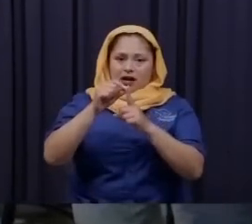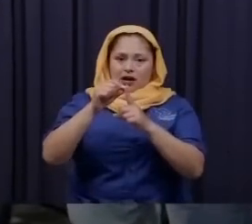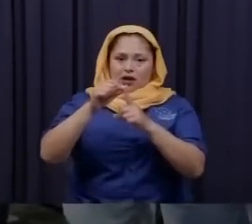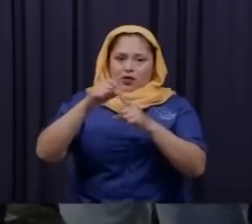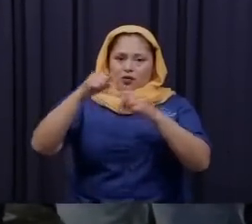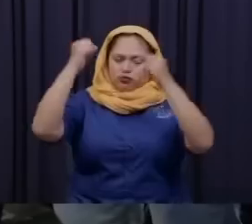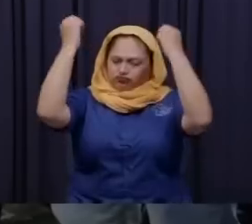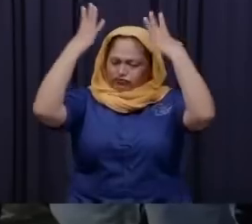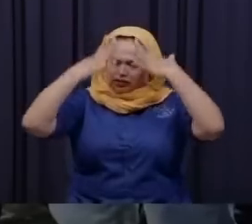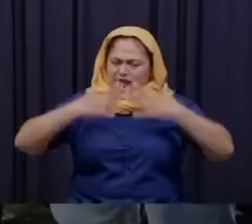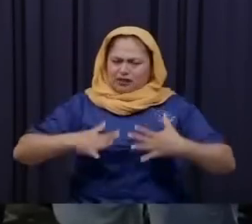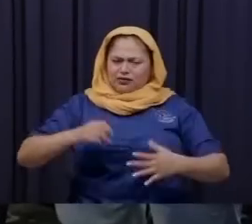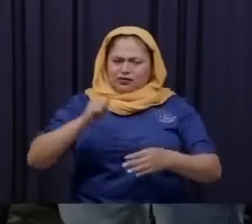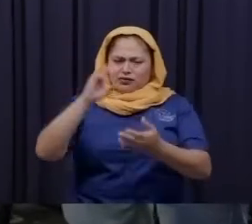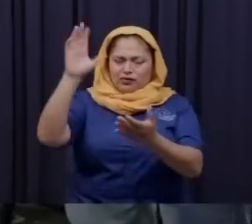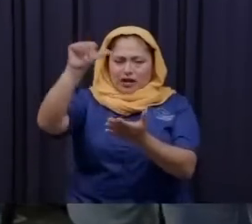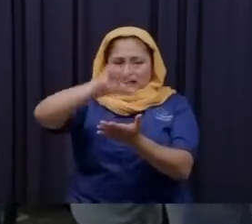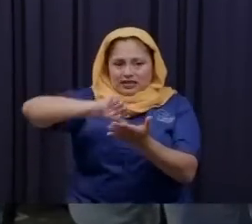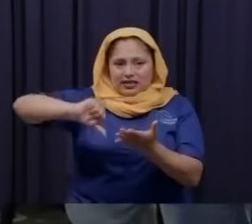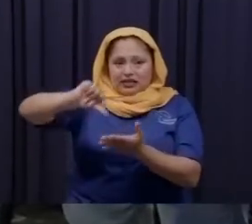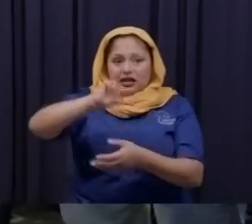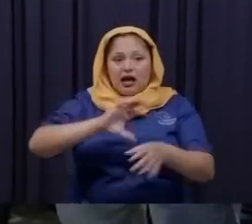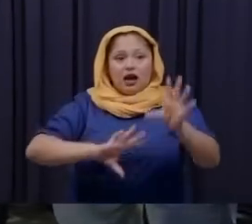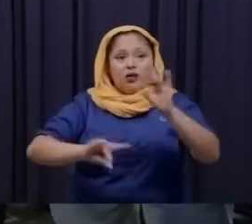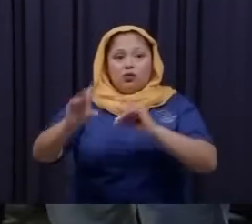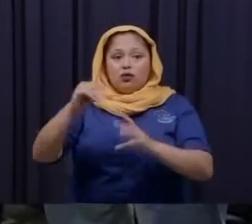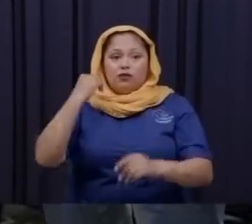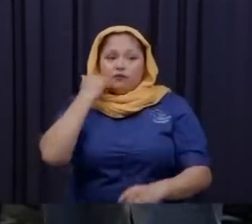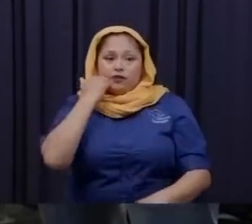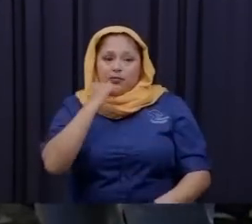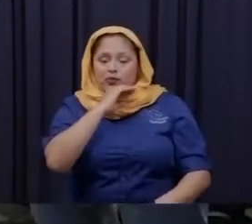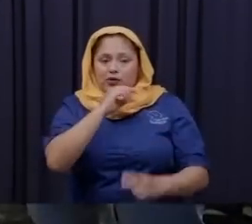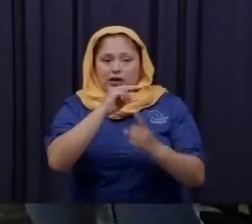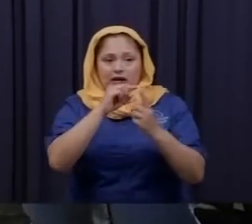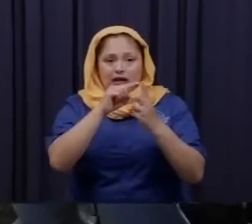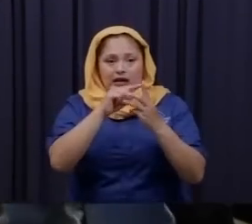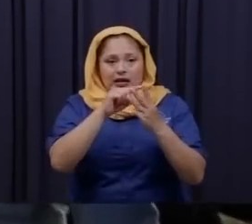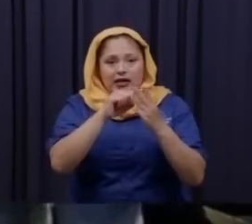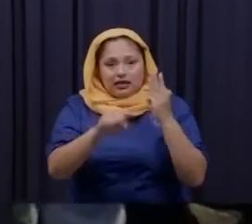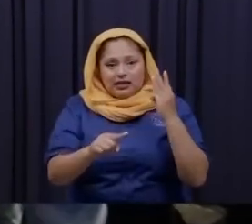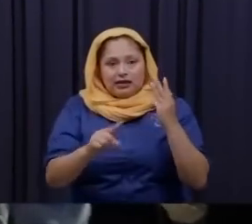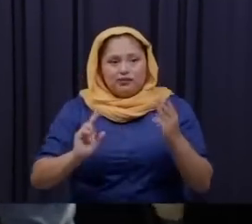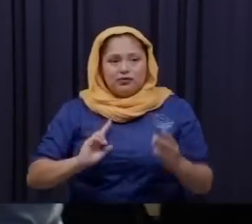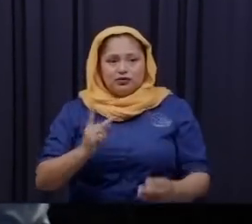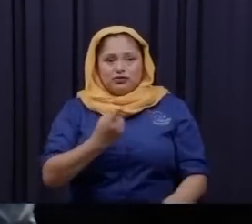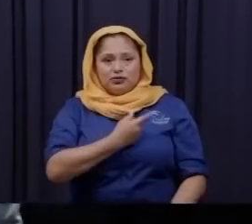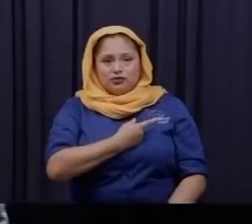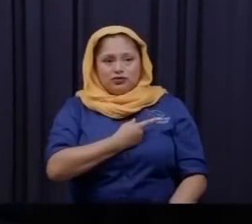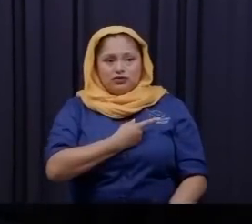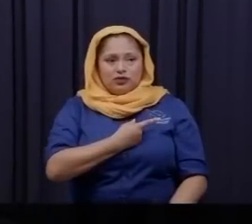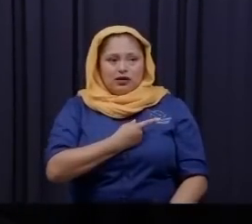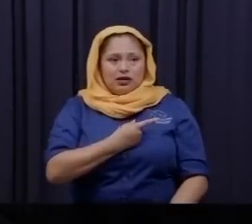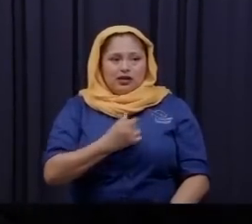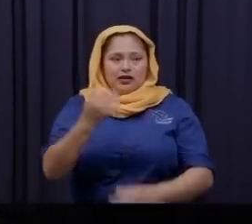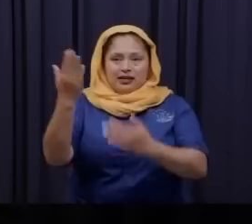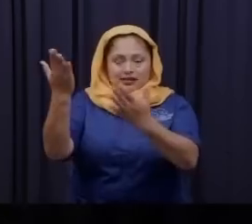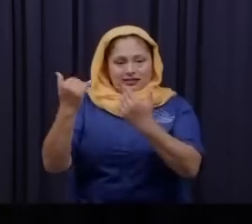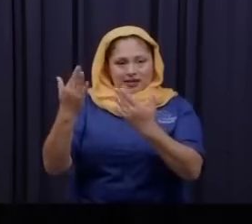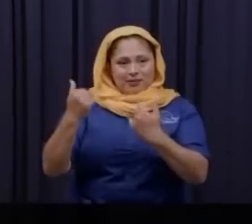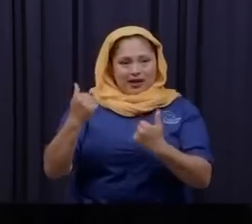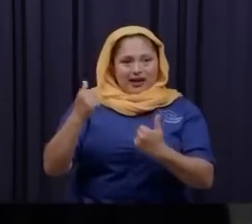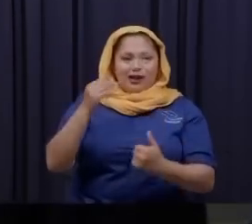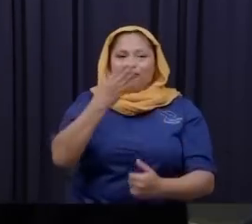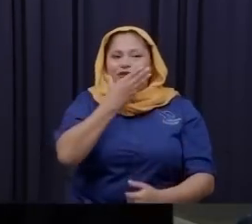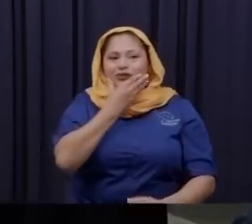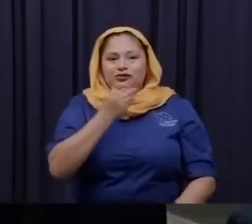aceite. Estado alguno enfermo entre vosotros, sea, llame a los ancianos, sea ungido